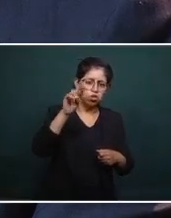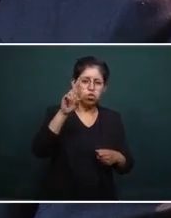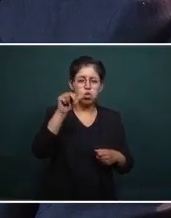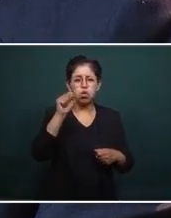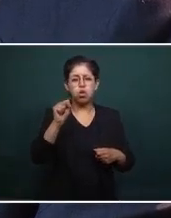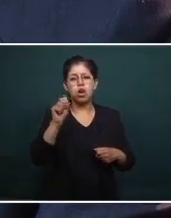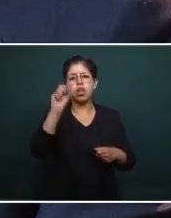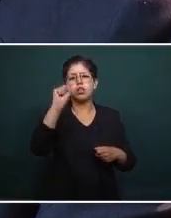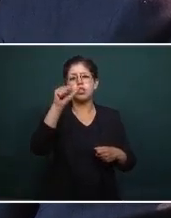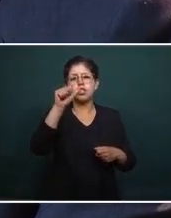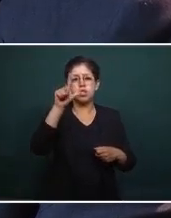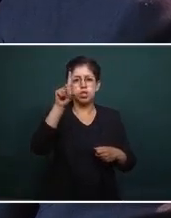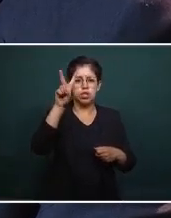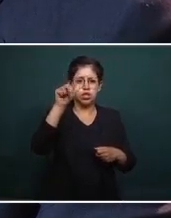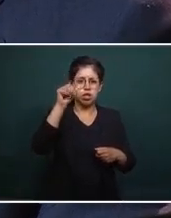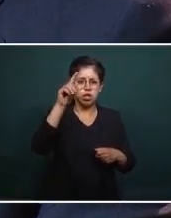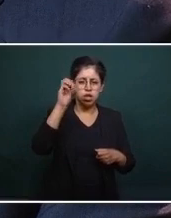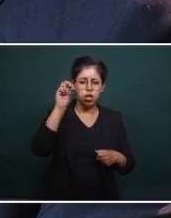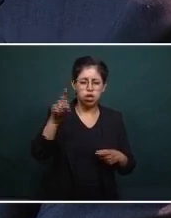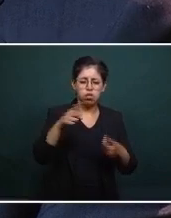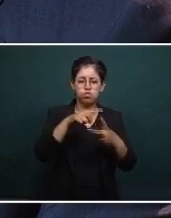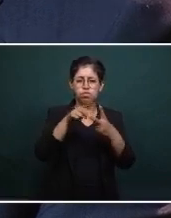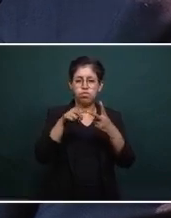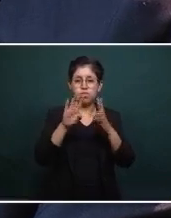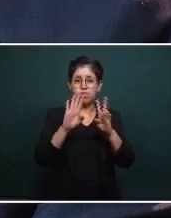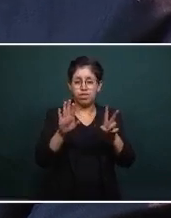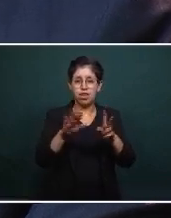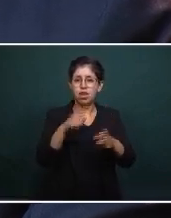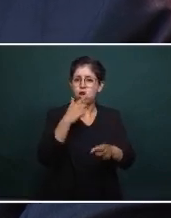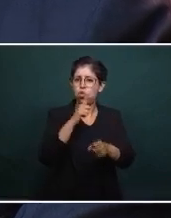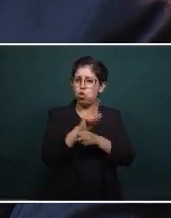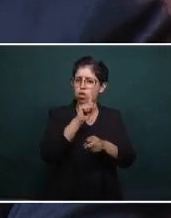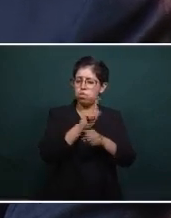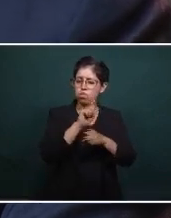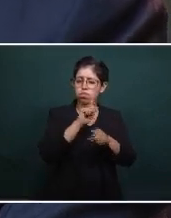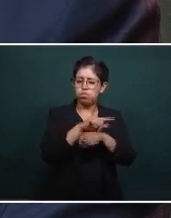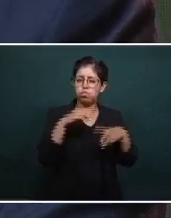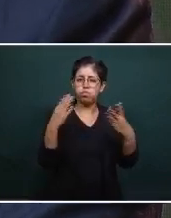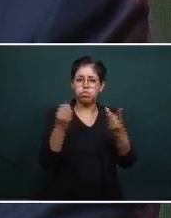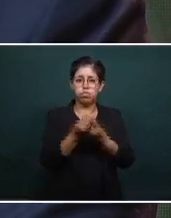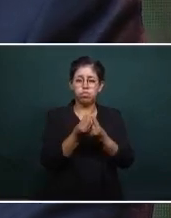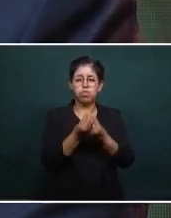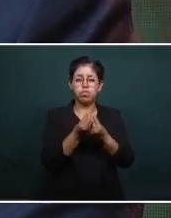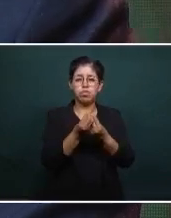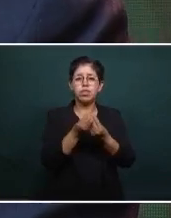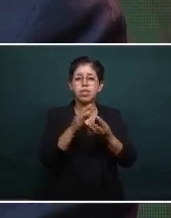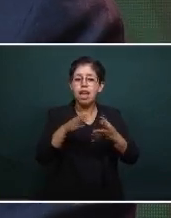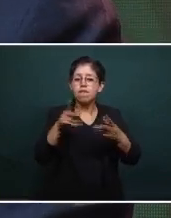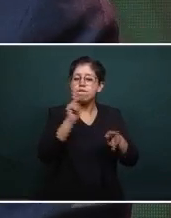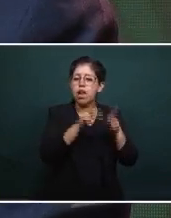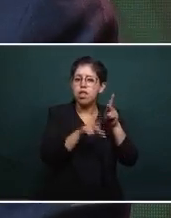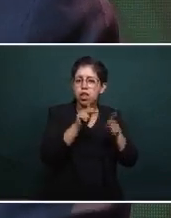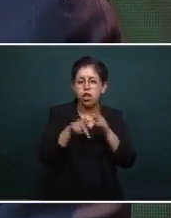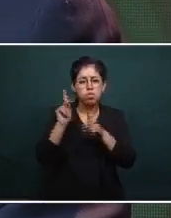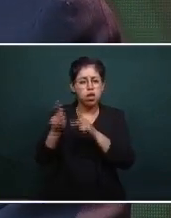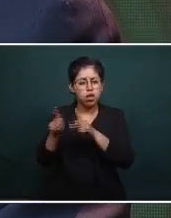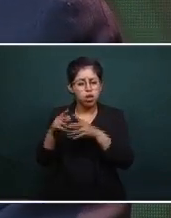que pase el proceso electoral en Guatemala para hacer lo propio.